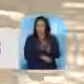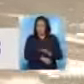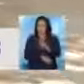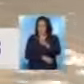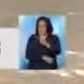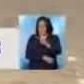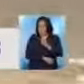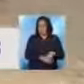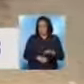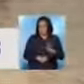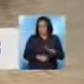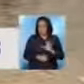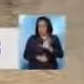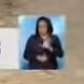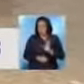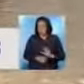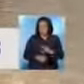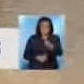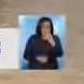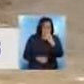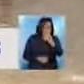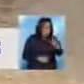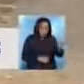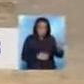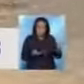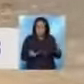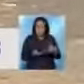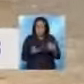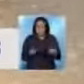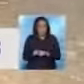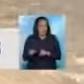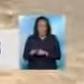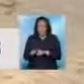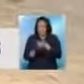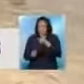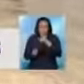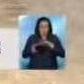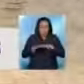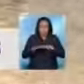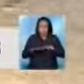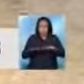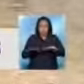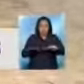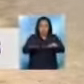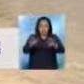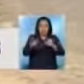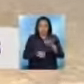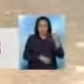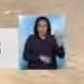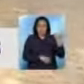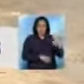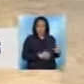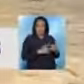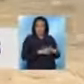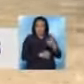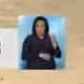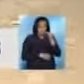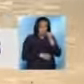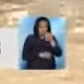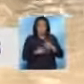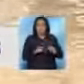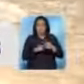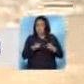5 cuadras lejos de la ribera y mire cuál es el panorama. Continúa inundado, el agua está, como te había explicado al inicio de la transmisión, avanzando